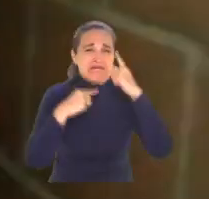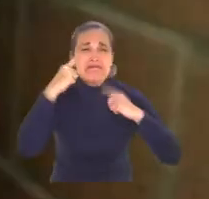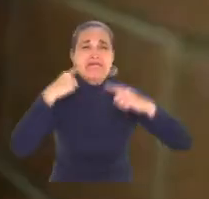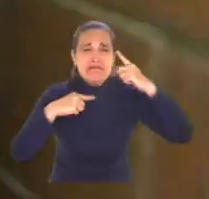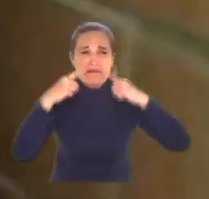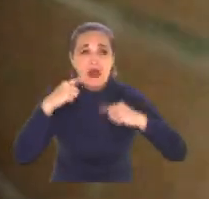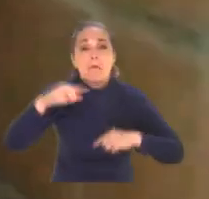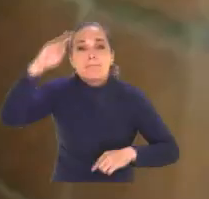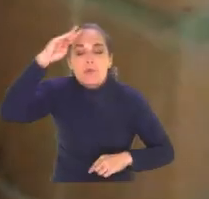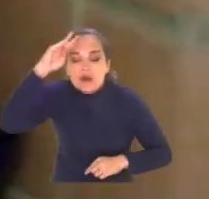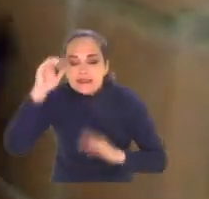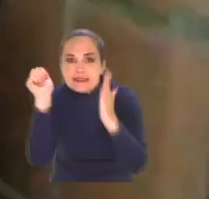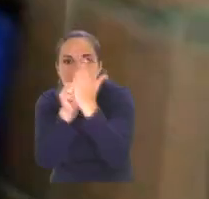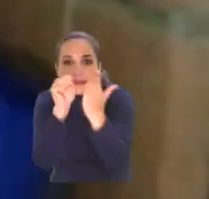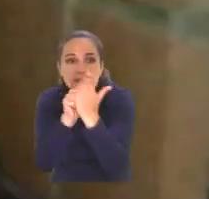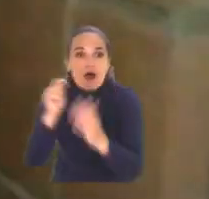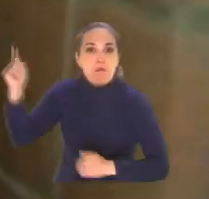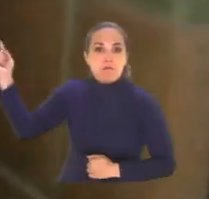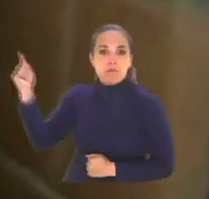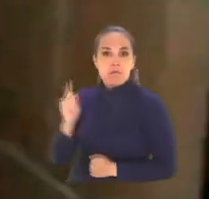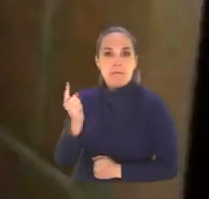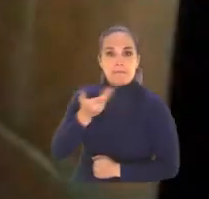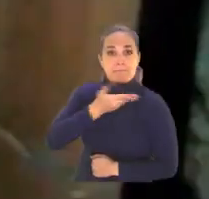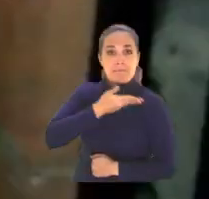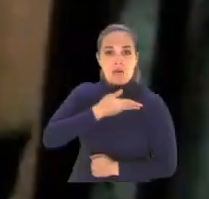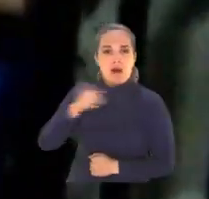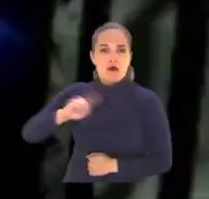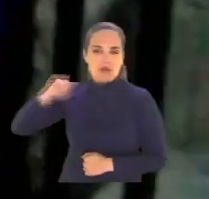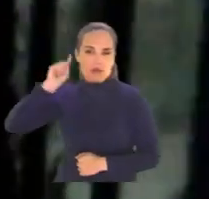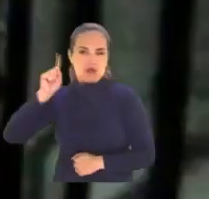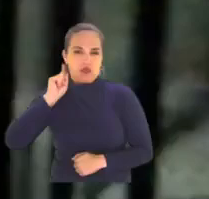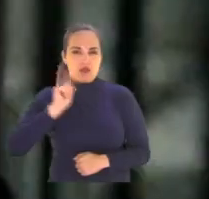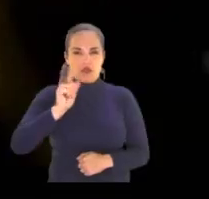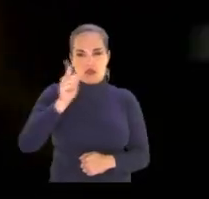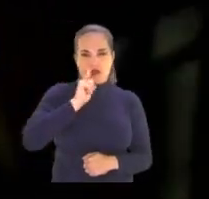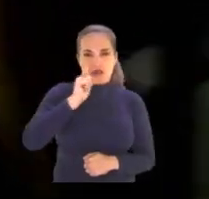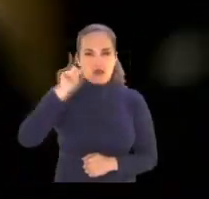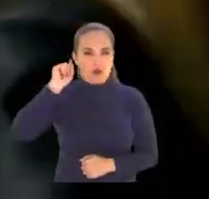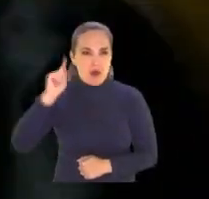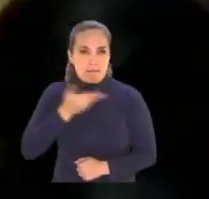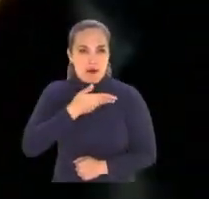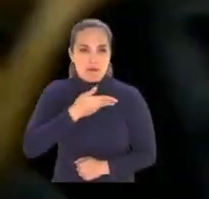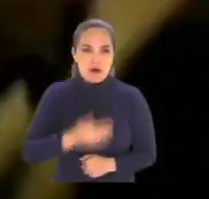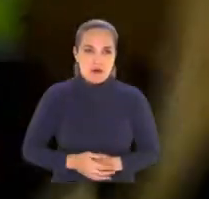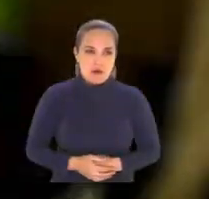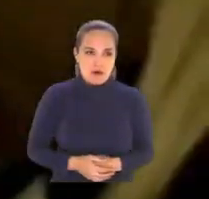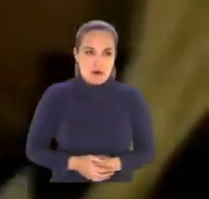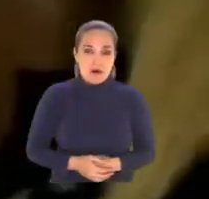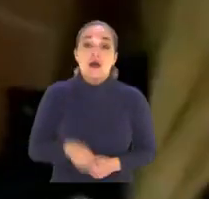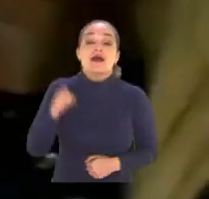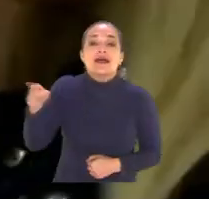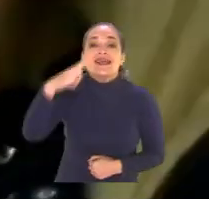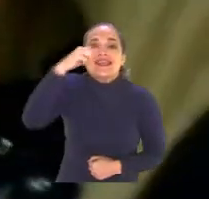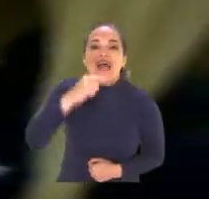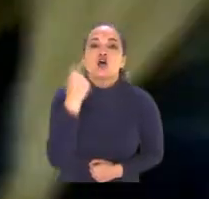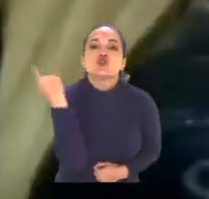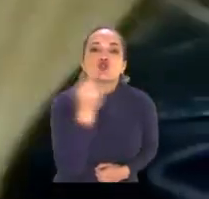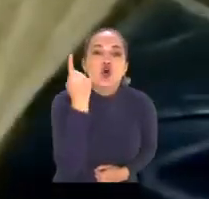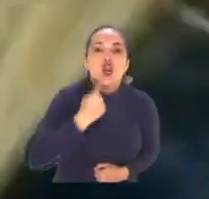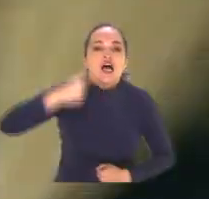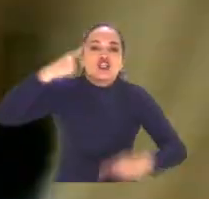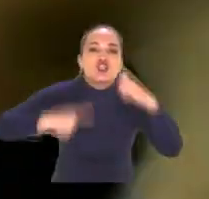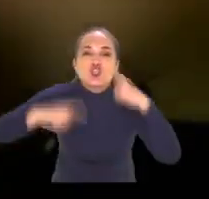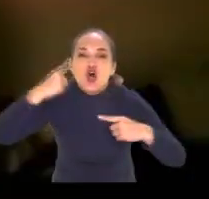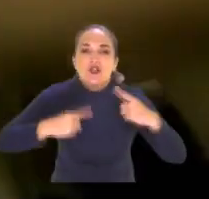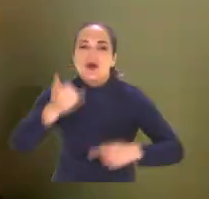y Adolescencia y al tiempo llegó la mamá, quien presuntamente estaría bajo efectos del alcohol. Encerrada, llorando, prácticamente más de